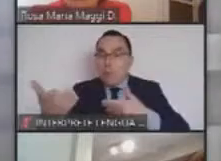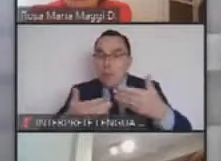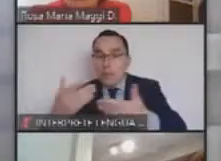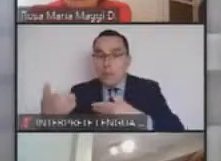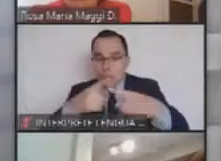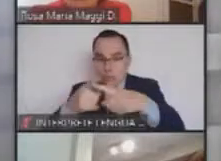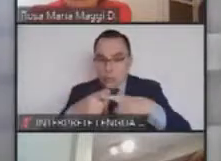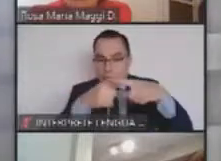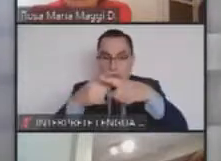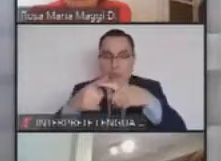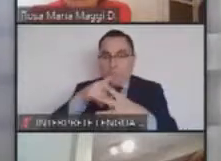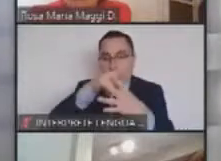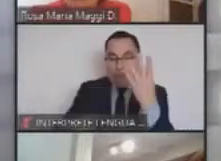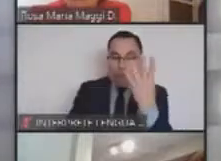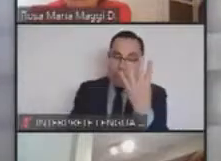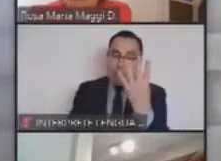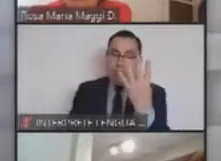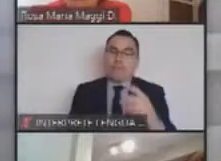ciudadana.